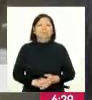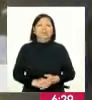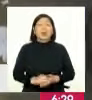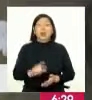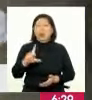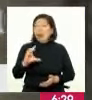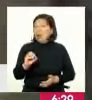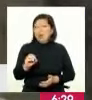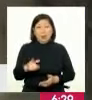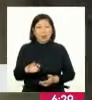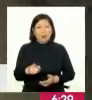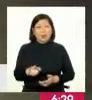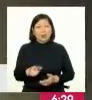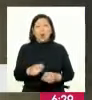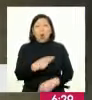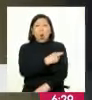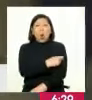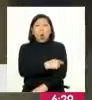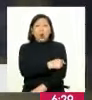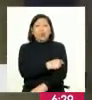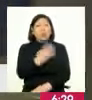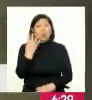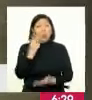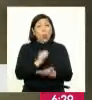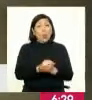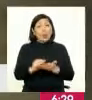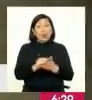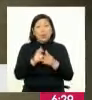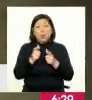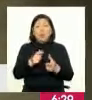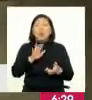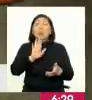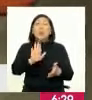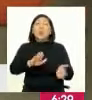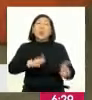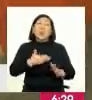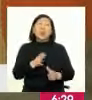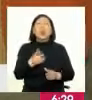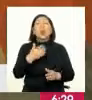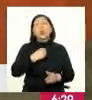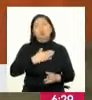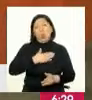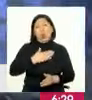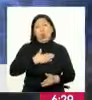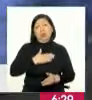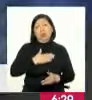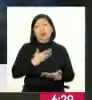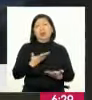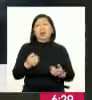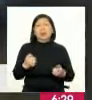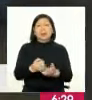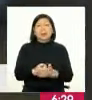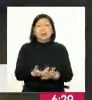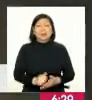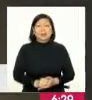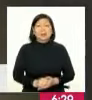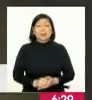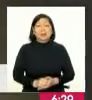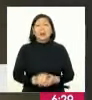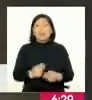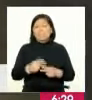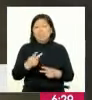Lalo no se aleja del Hospital Negreiros. Hace 4 meses quien lo cuidaba falleció ahí, luego de ser llevado tras un accidente de tránsito.